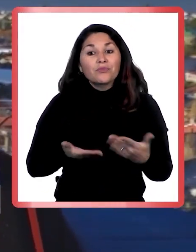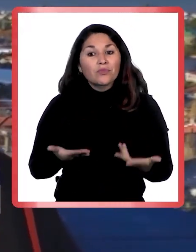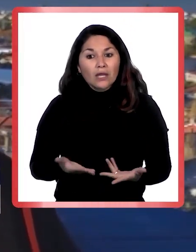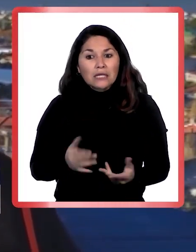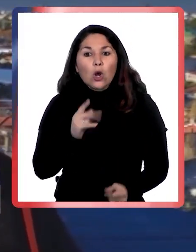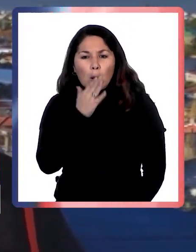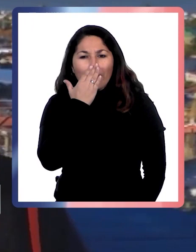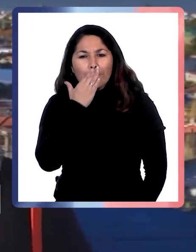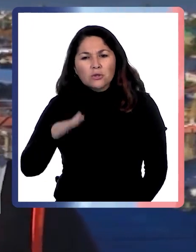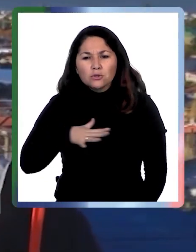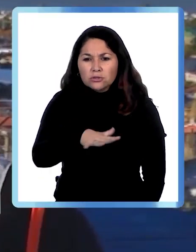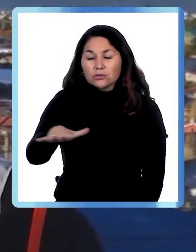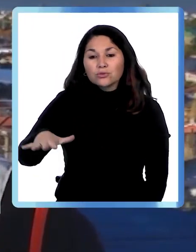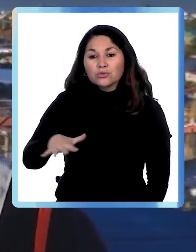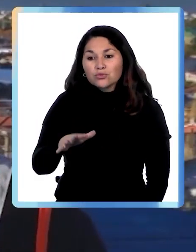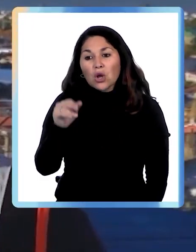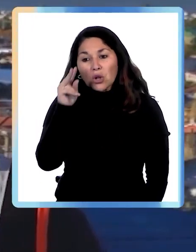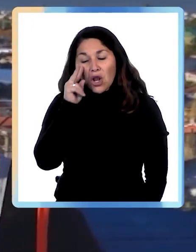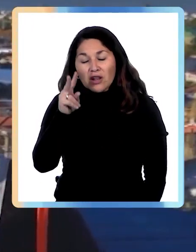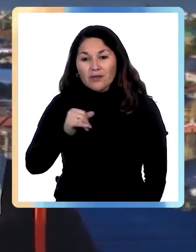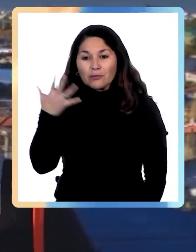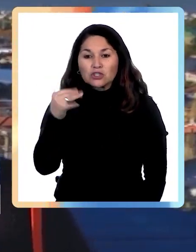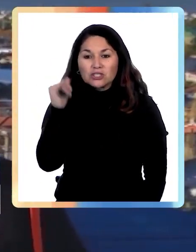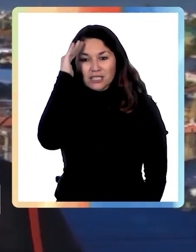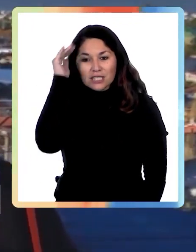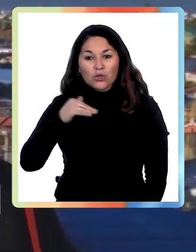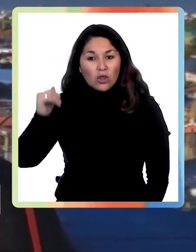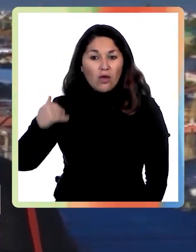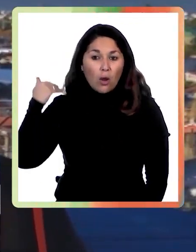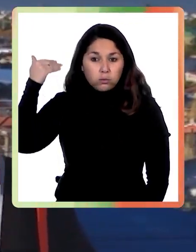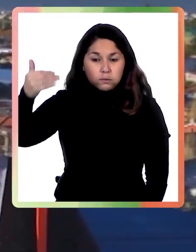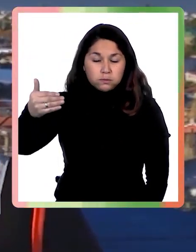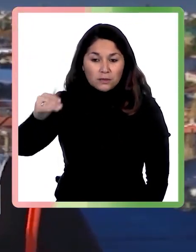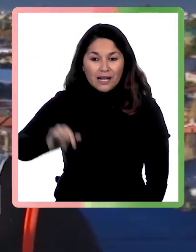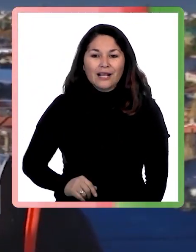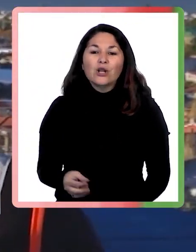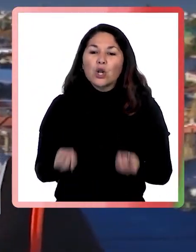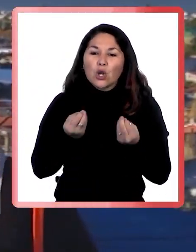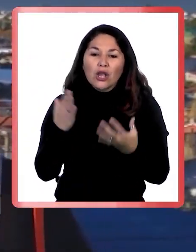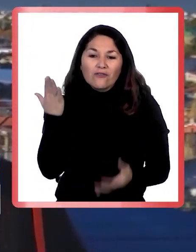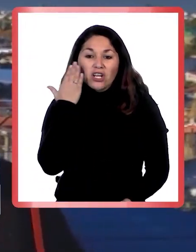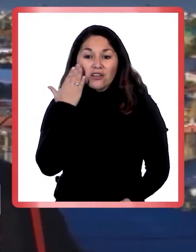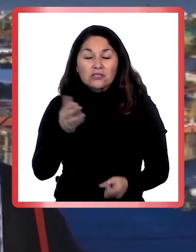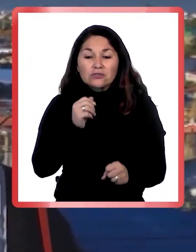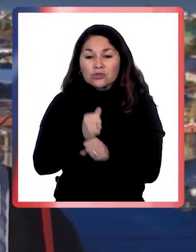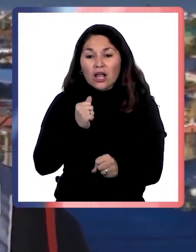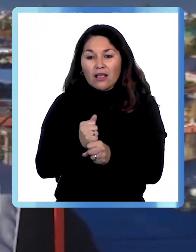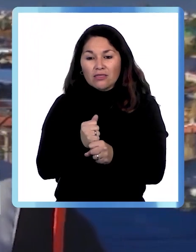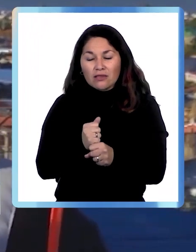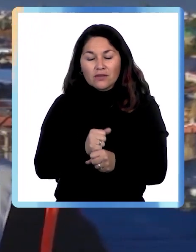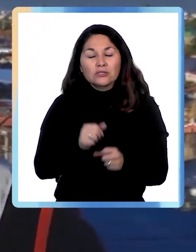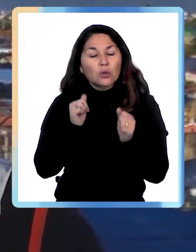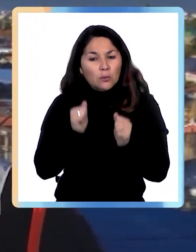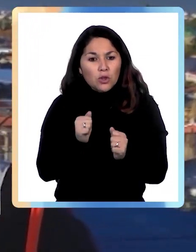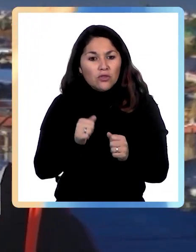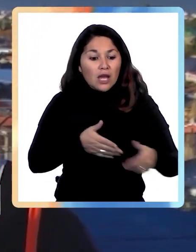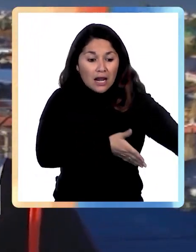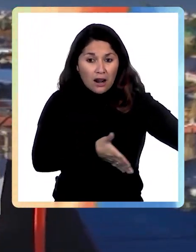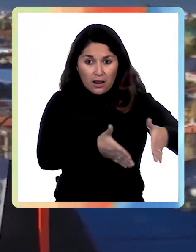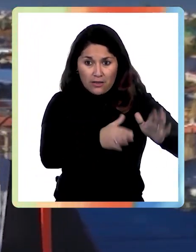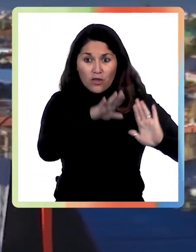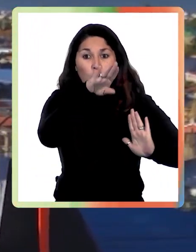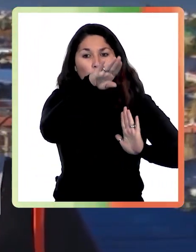tanto ha mejorado la situación y el pronóstico que viene de 5 días más son son venos para poder trabajar y poder que ese caudal